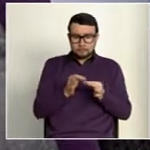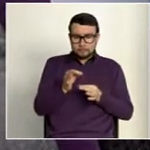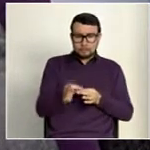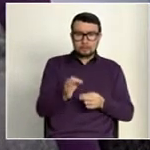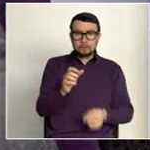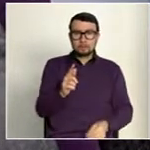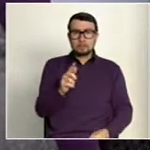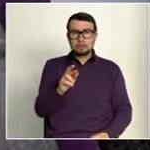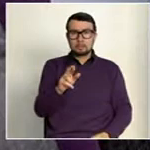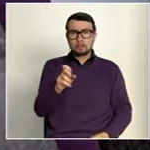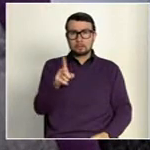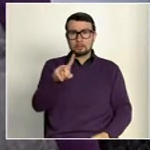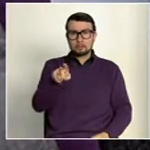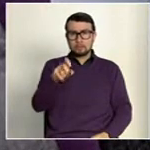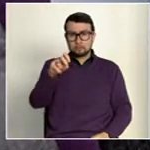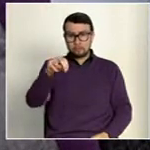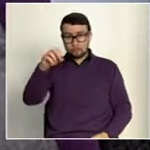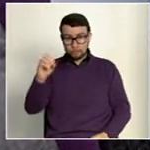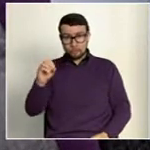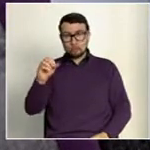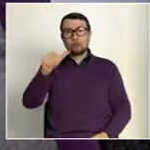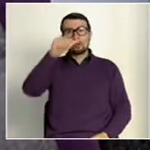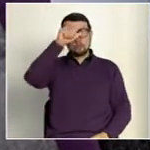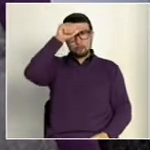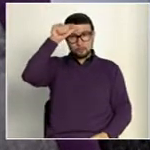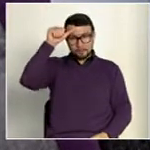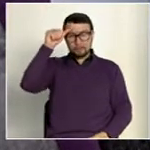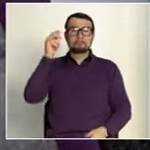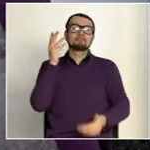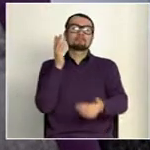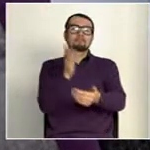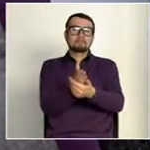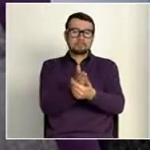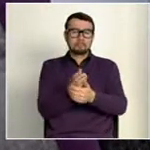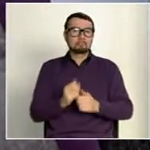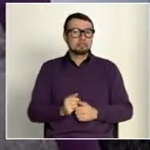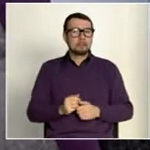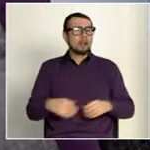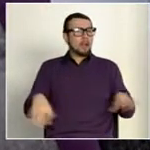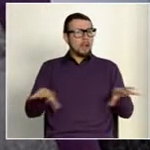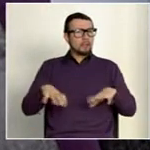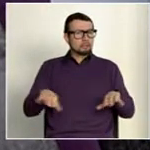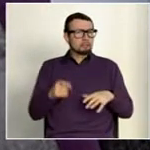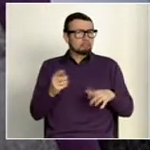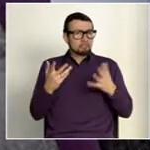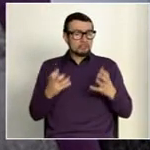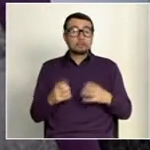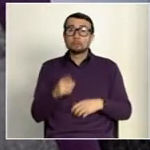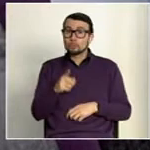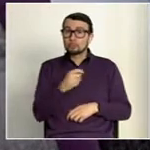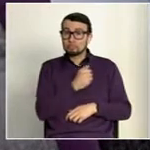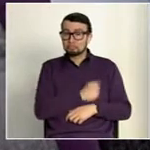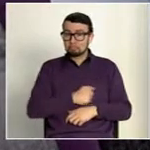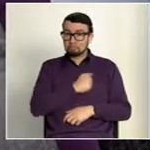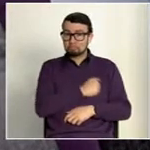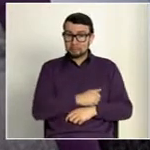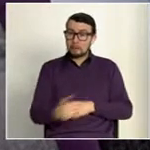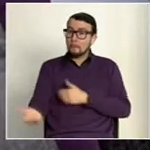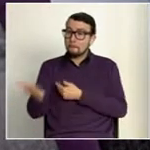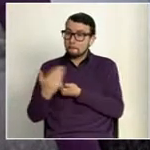domingo. Es una serie de actividades que queremos que todos ustedes tengan la oportunidad